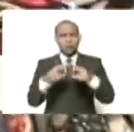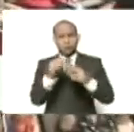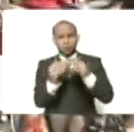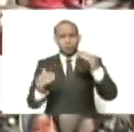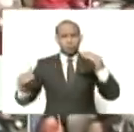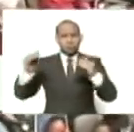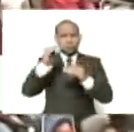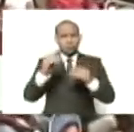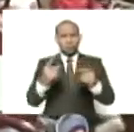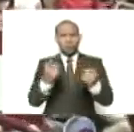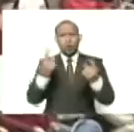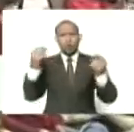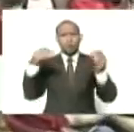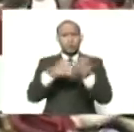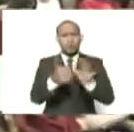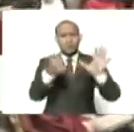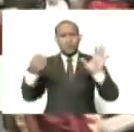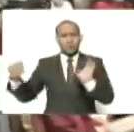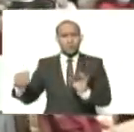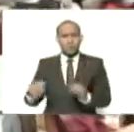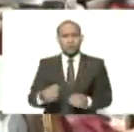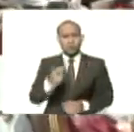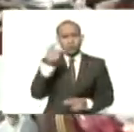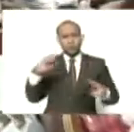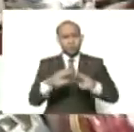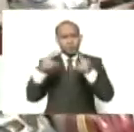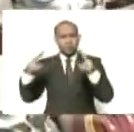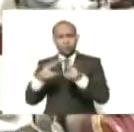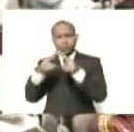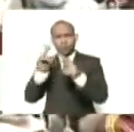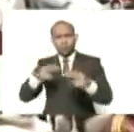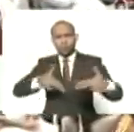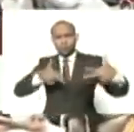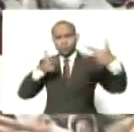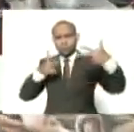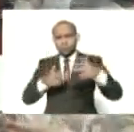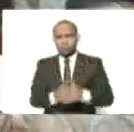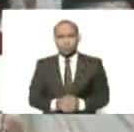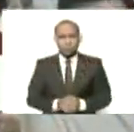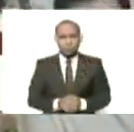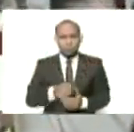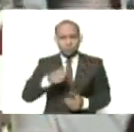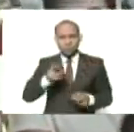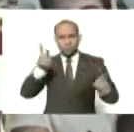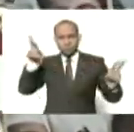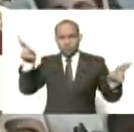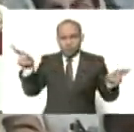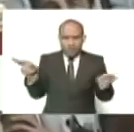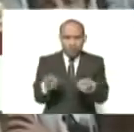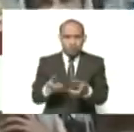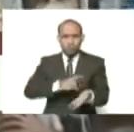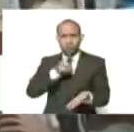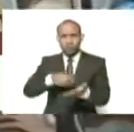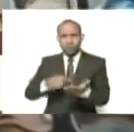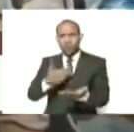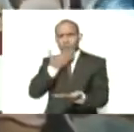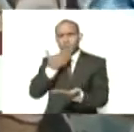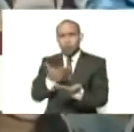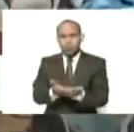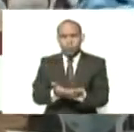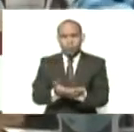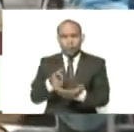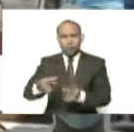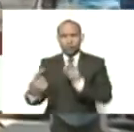los 11.600 encuentros y videoconferencias. Y aquí está resumido gran parte de las propuestas que han surgido